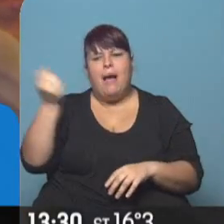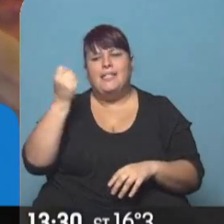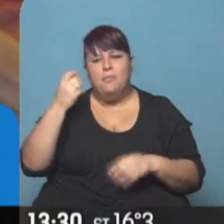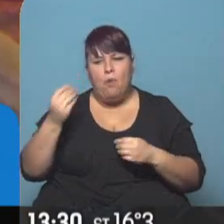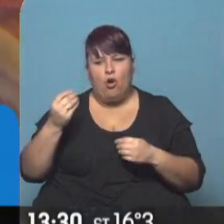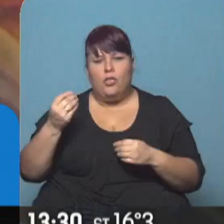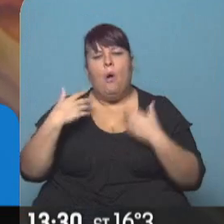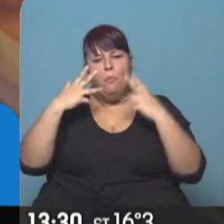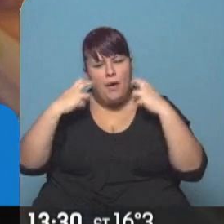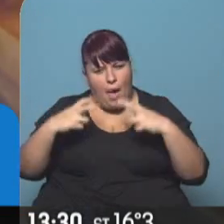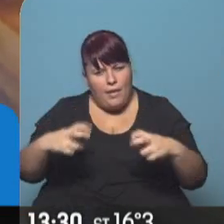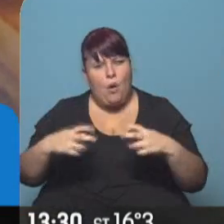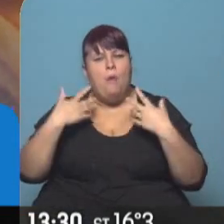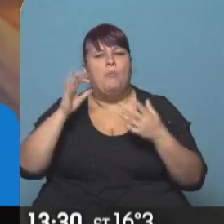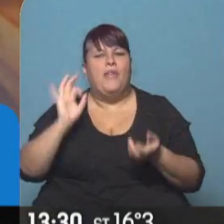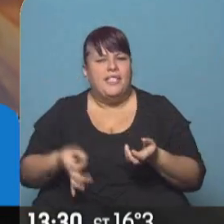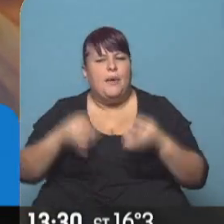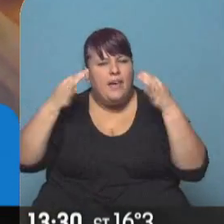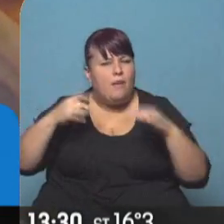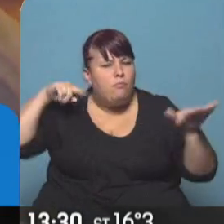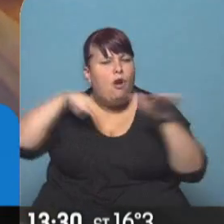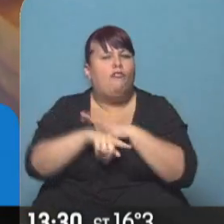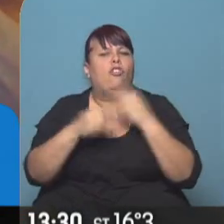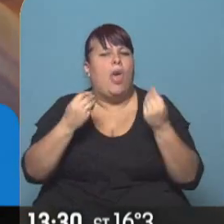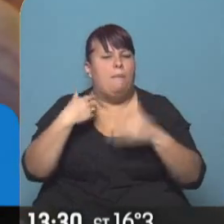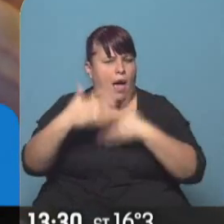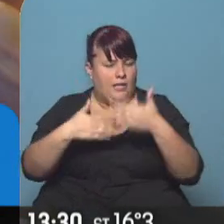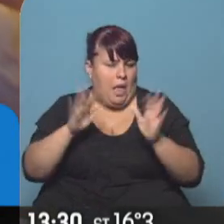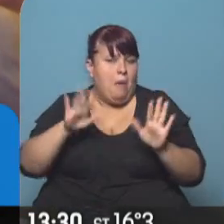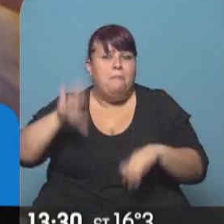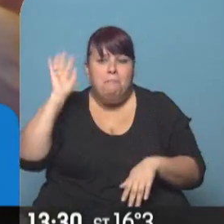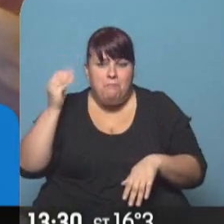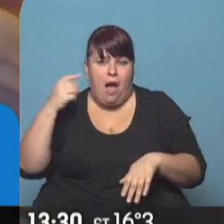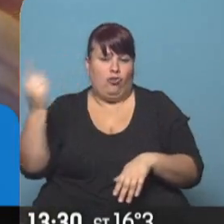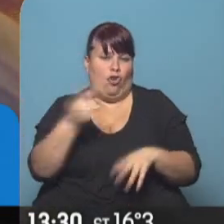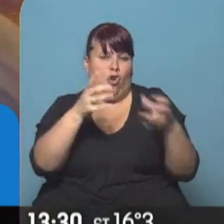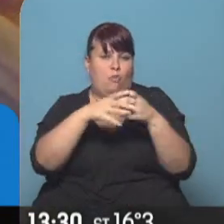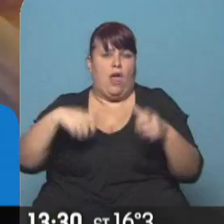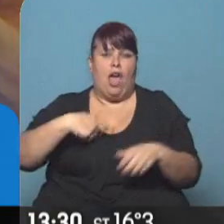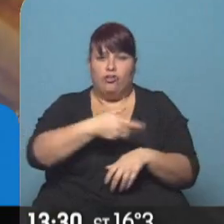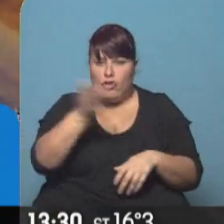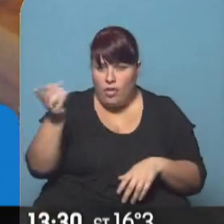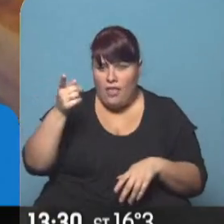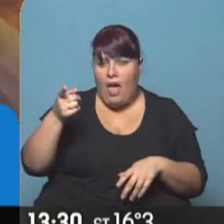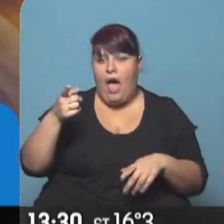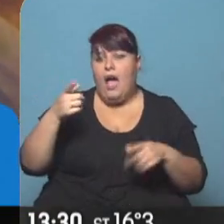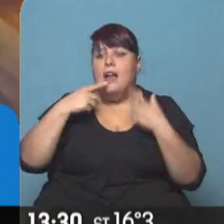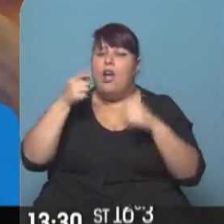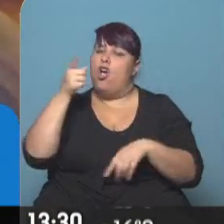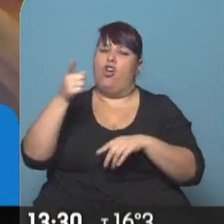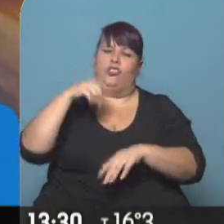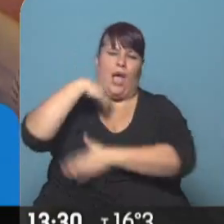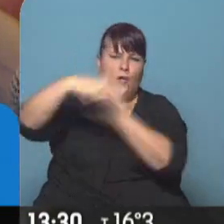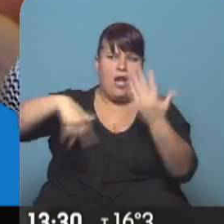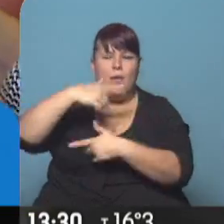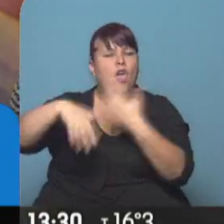es que se pueda investigar, se pueda saber bien qué es lo que va pasando, pero sobre todo que todos los sectores de la sociedad se manifiesten en contra de la violencia.